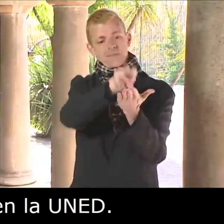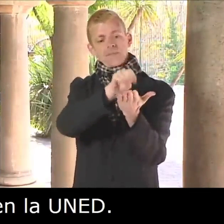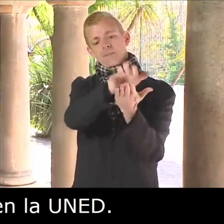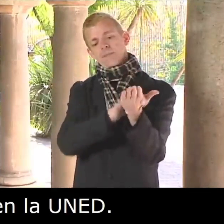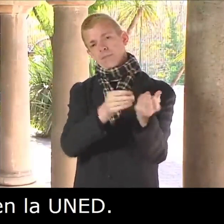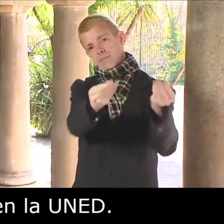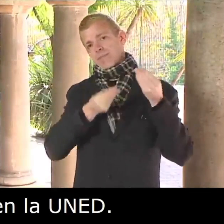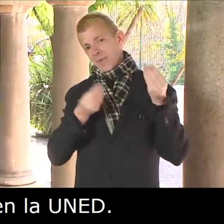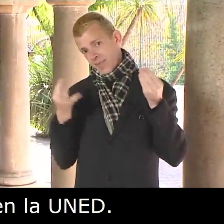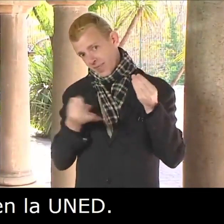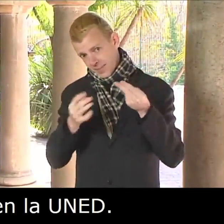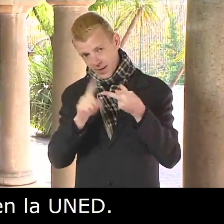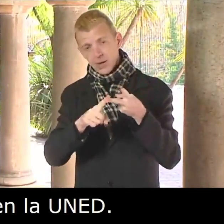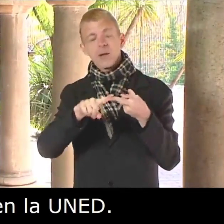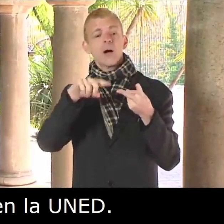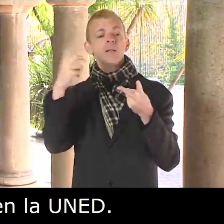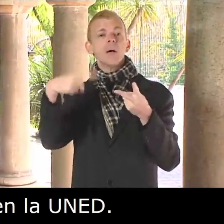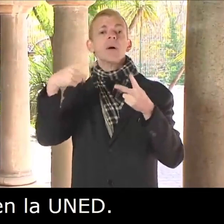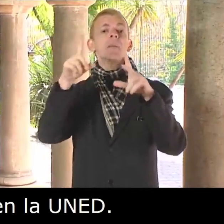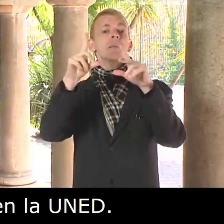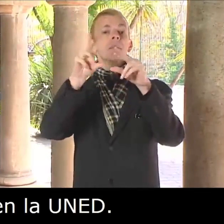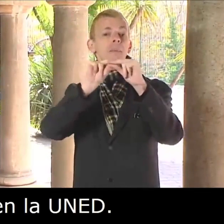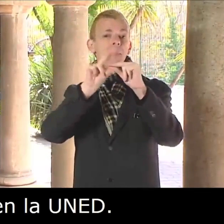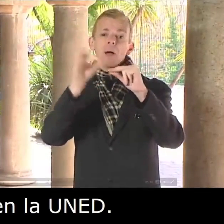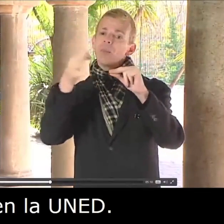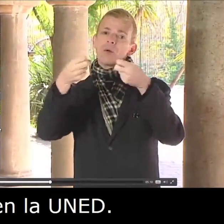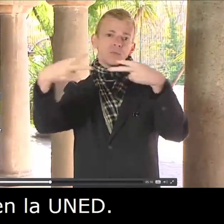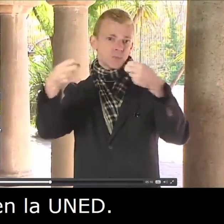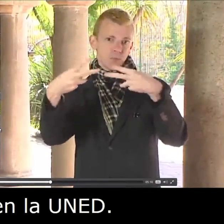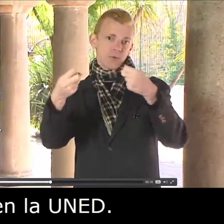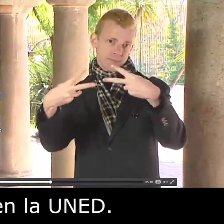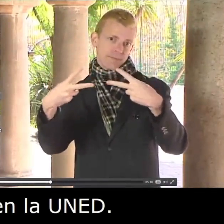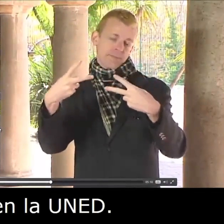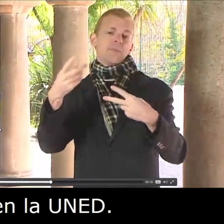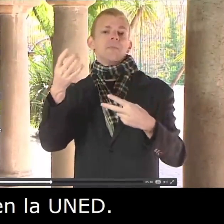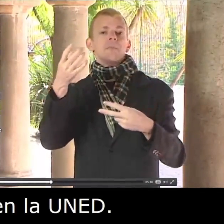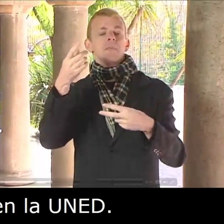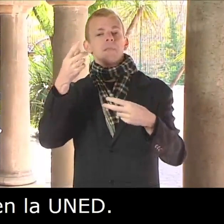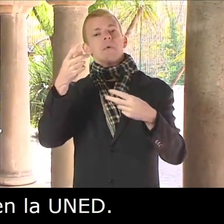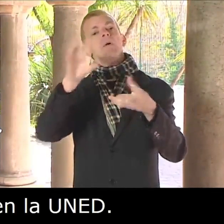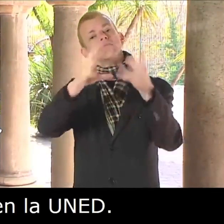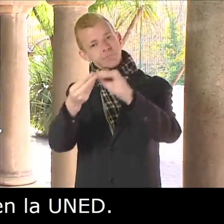algún formato determinado, nos puedan facilitar, aparte de lo que es el audio propiamente, el texto,